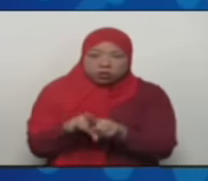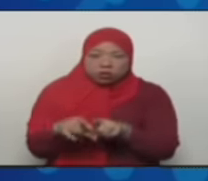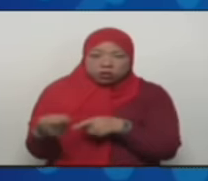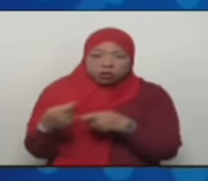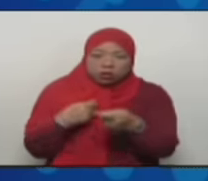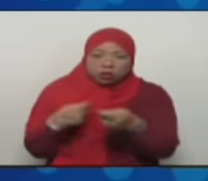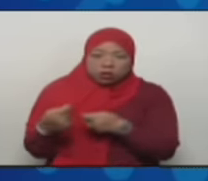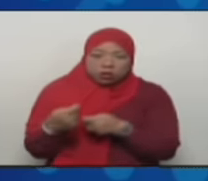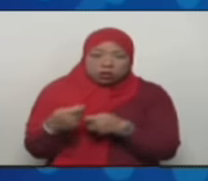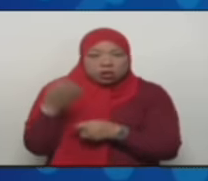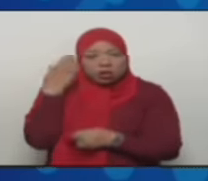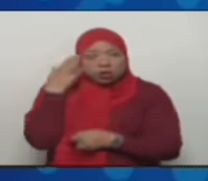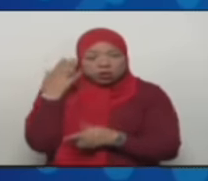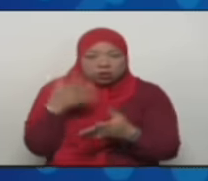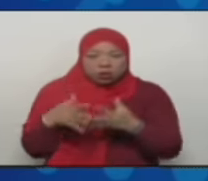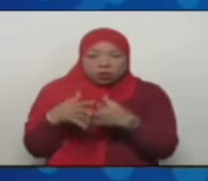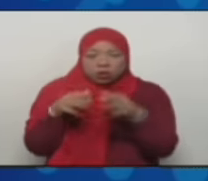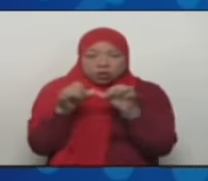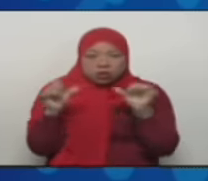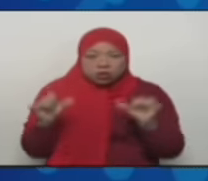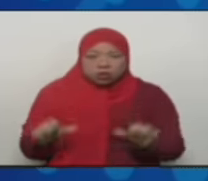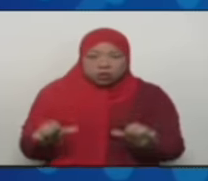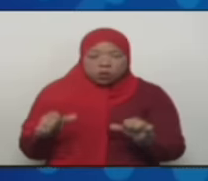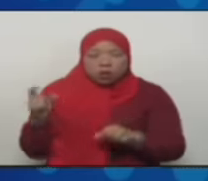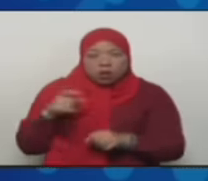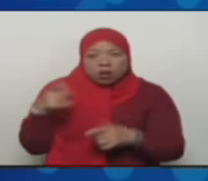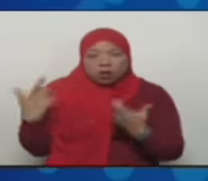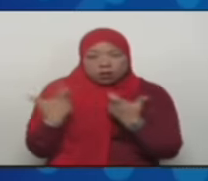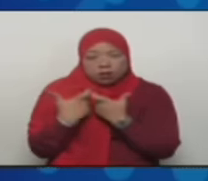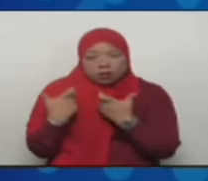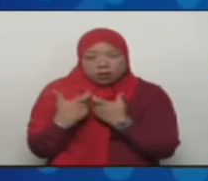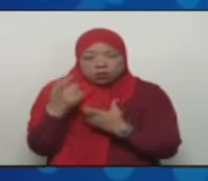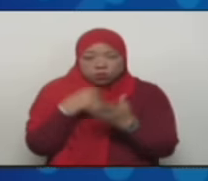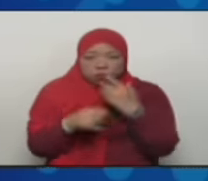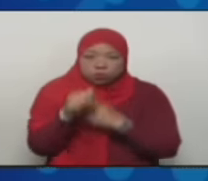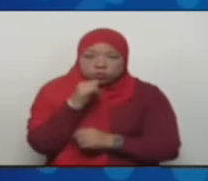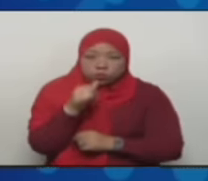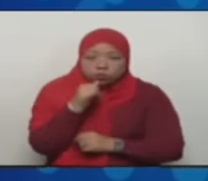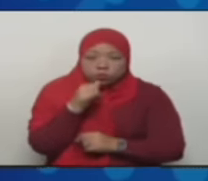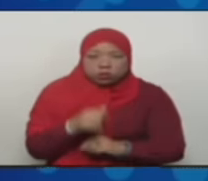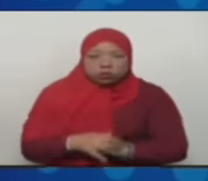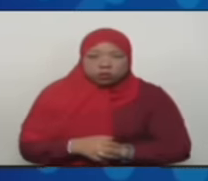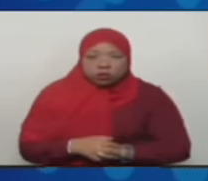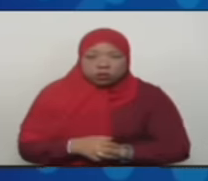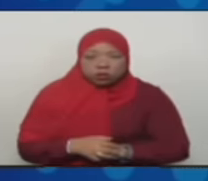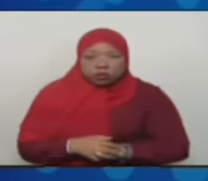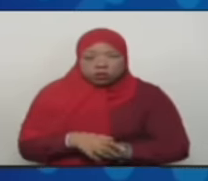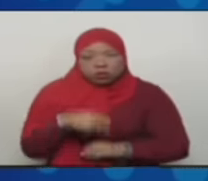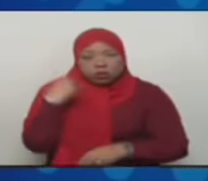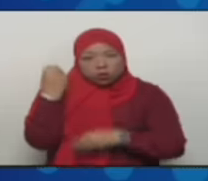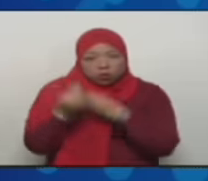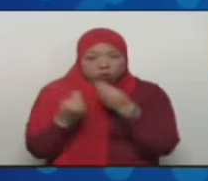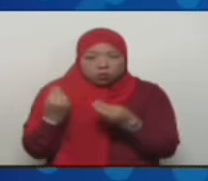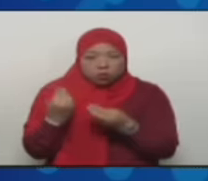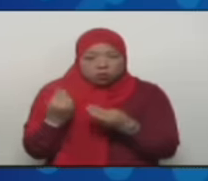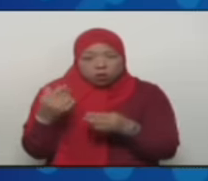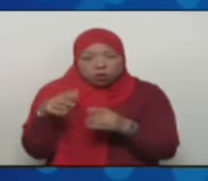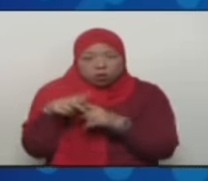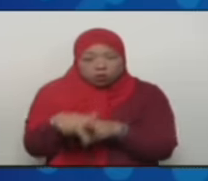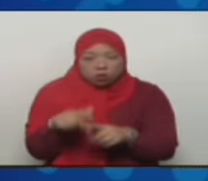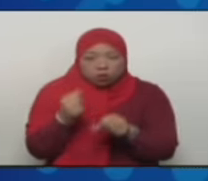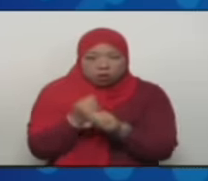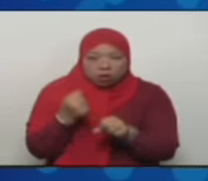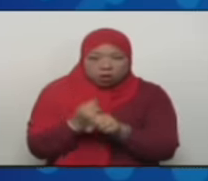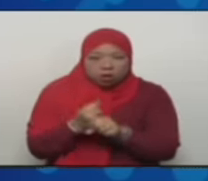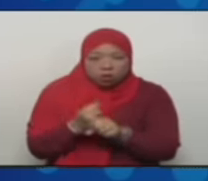y para establecer estos sistemas de guerra del ciberespacio. Fíjense ustedes, un tipo de ataque